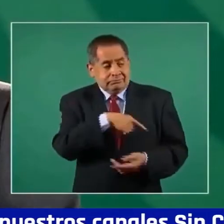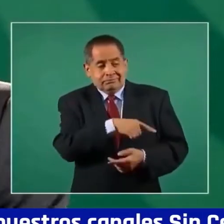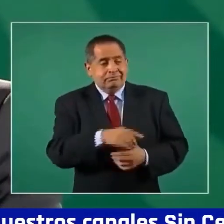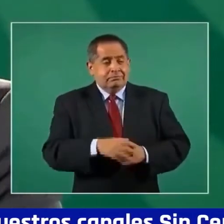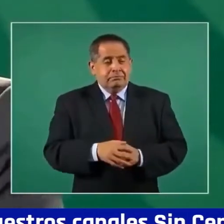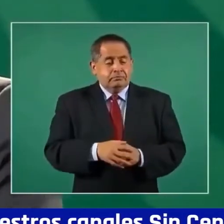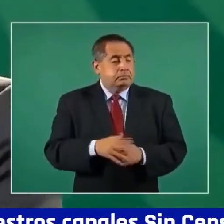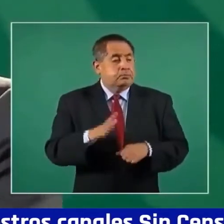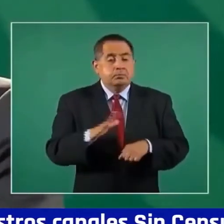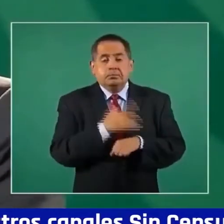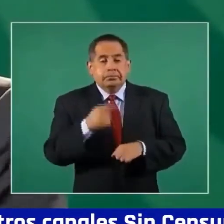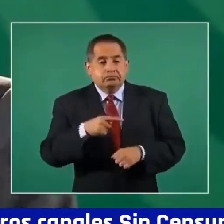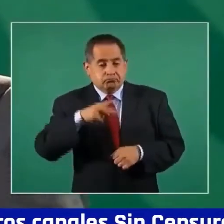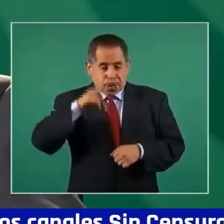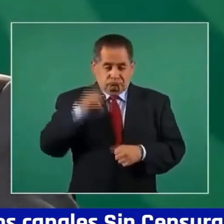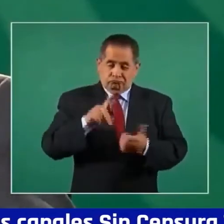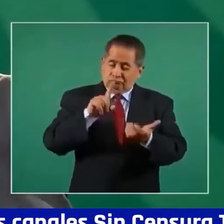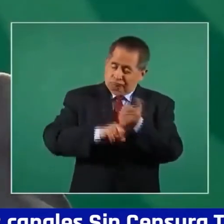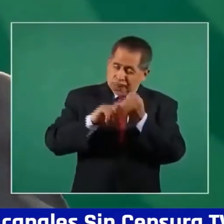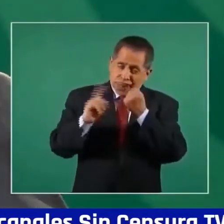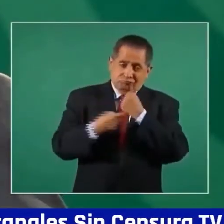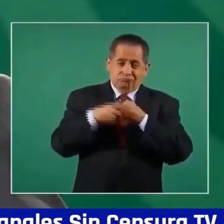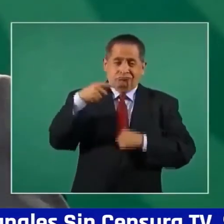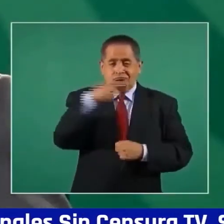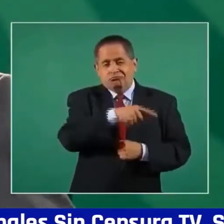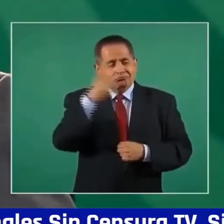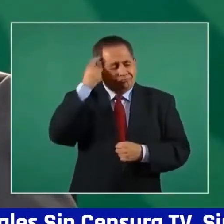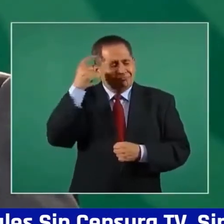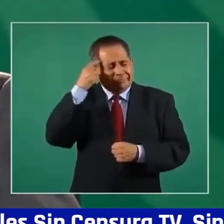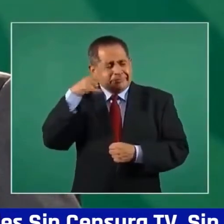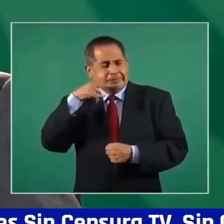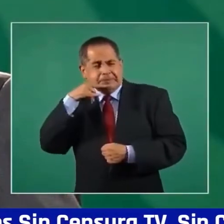porque su doctrina verdadera es la hipocresía.